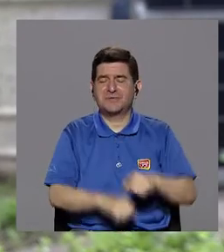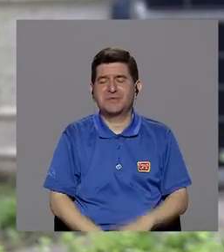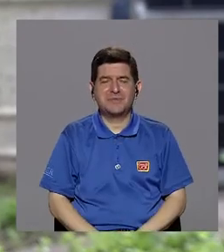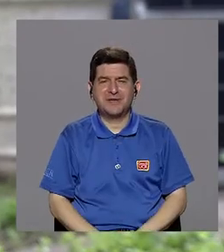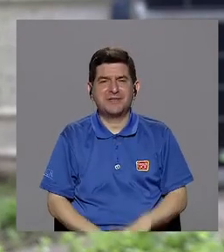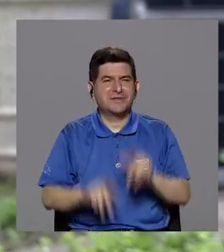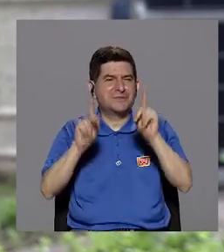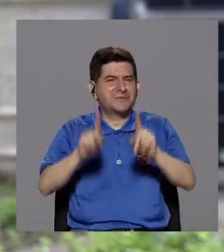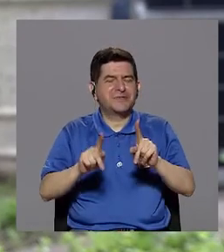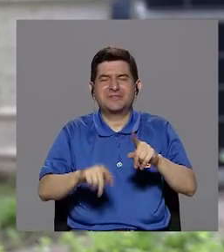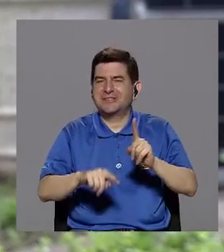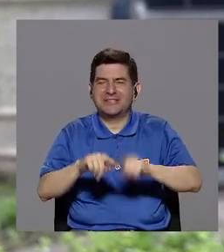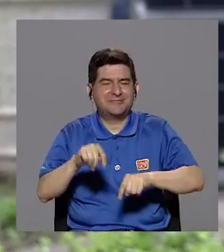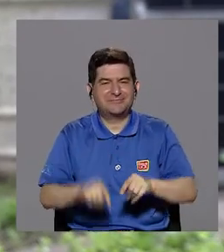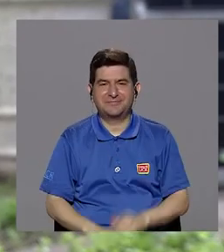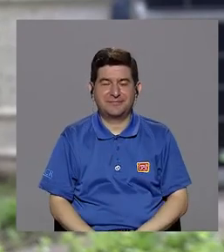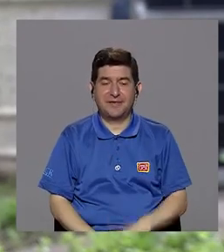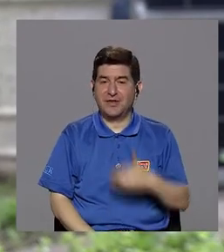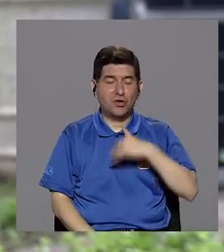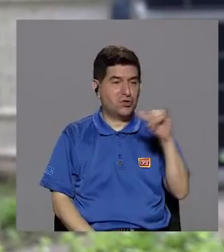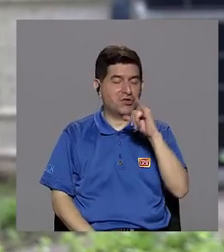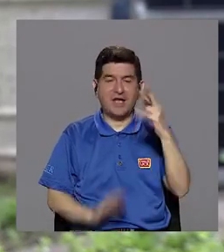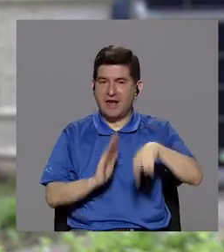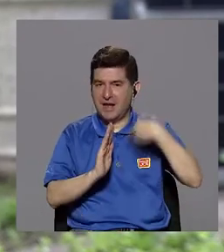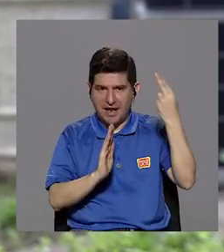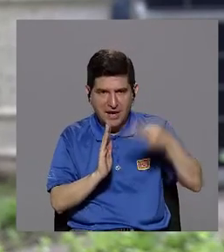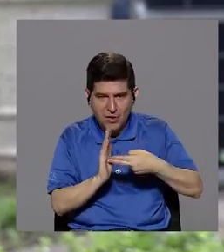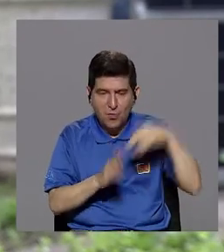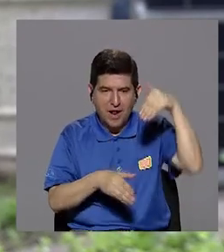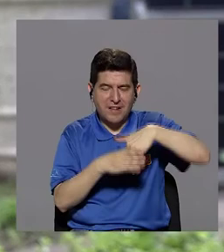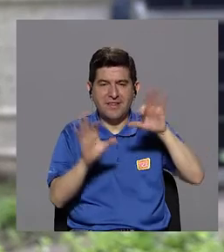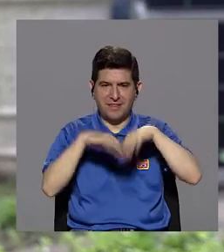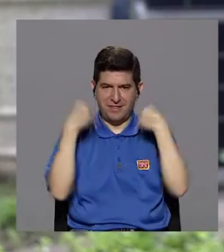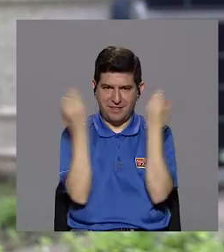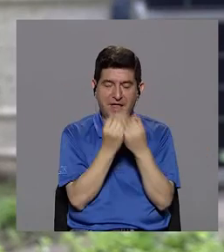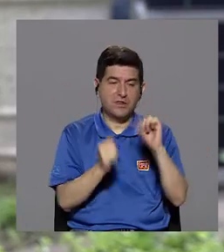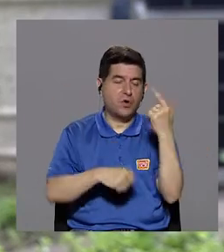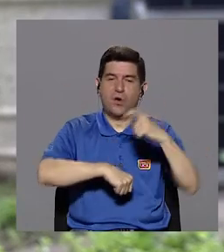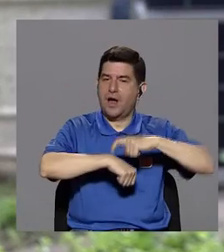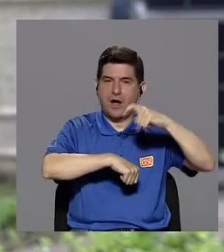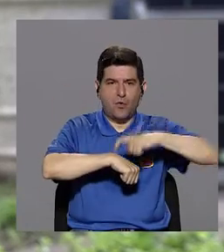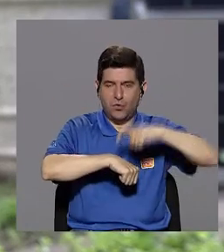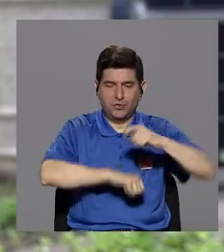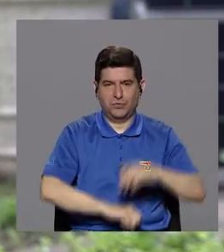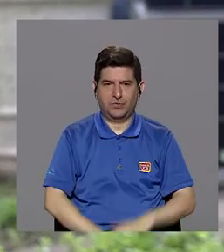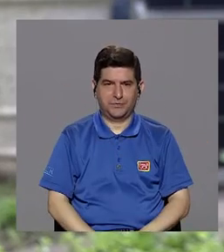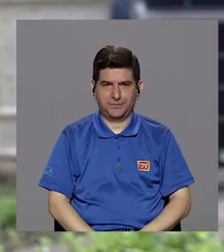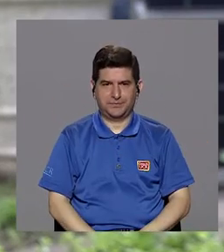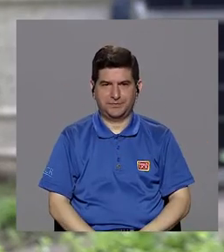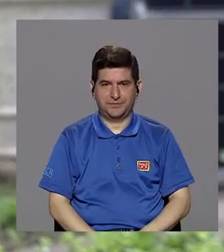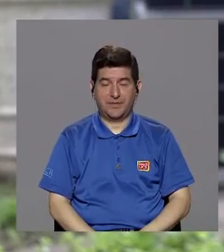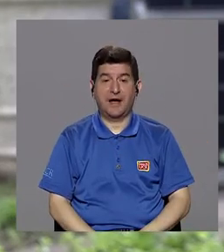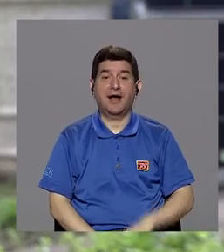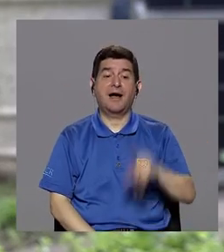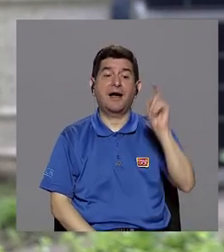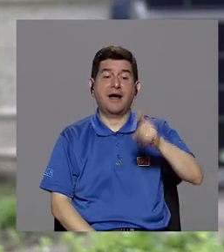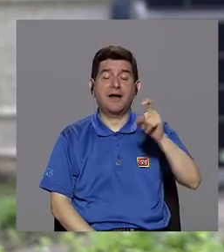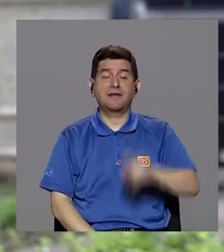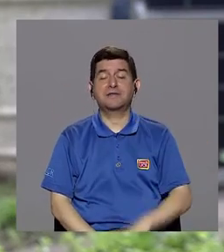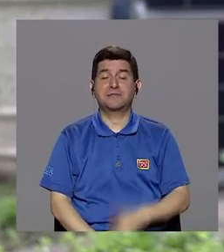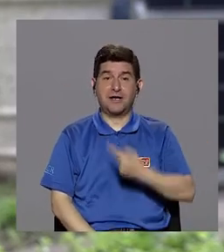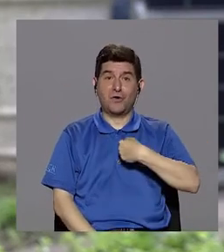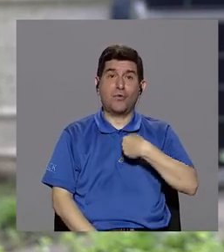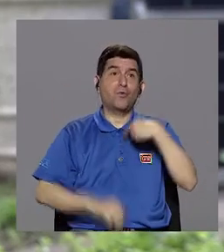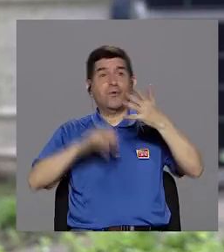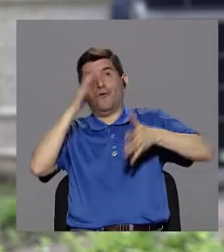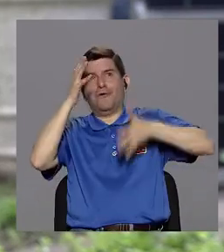quiere, que no va a poder tener los mismos roles dentro de la familia que tenía en otro momento. Entonces, que hay que tener una